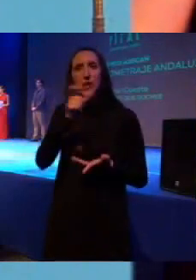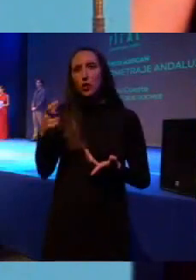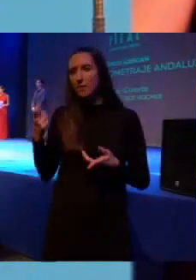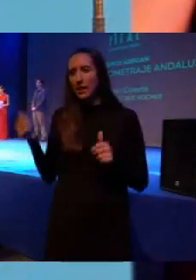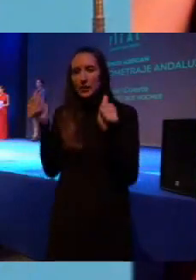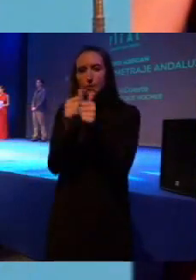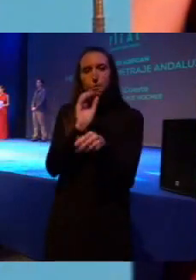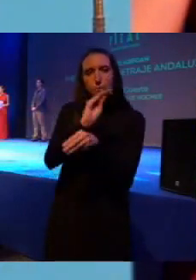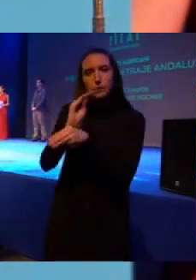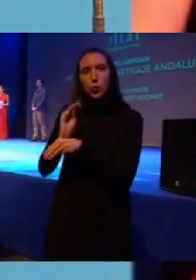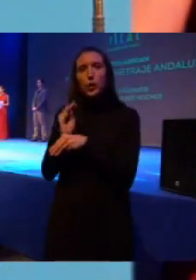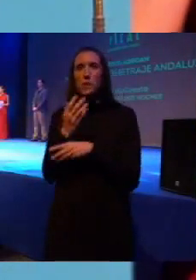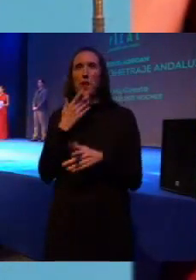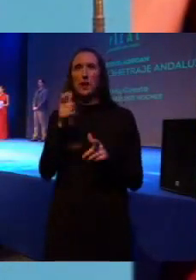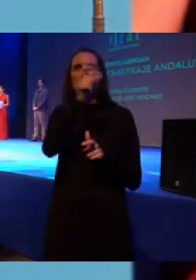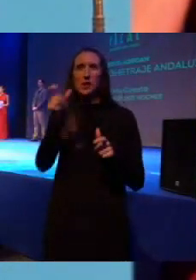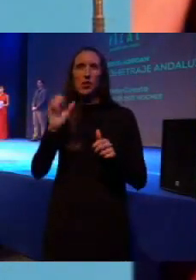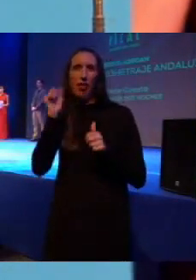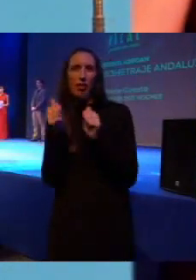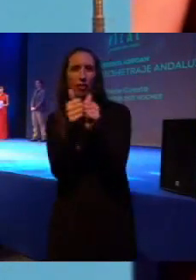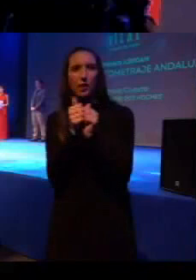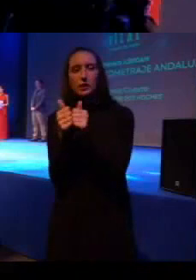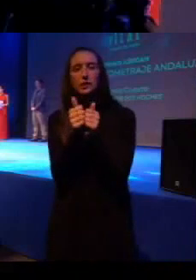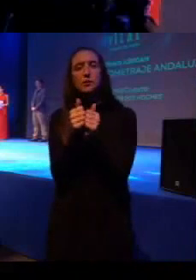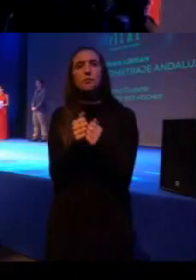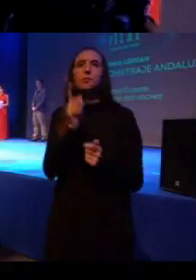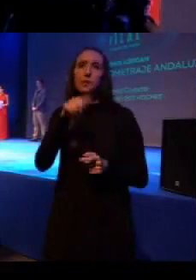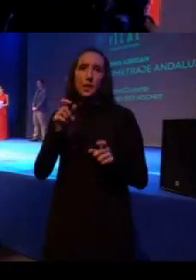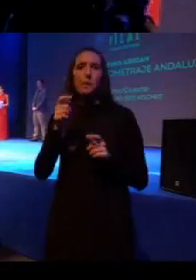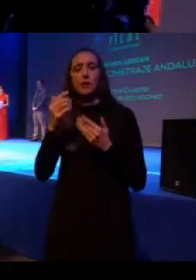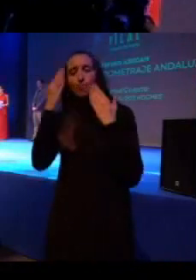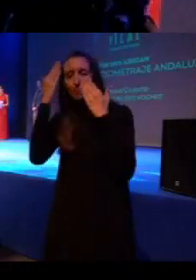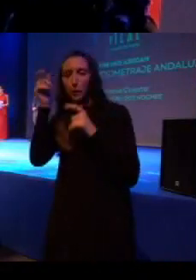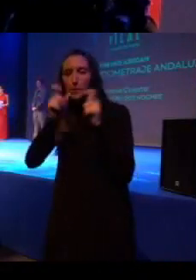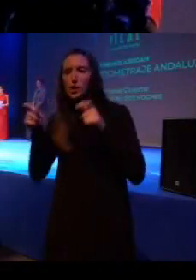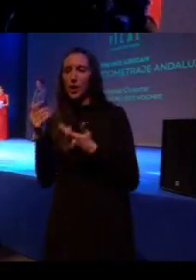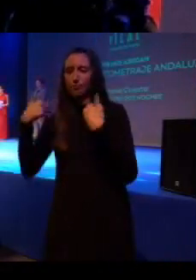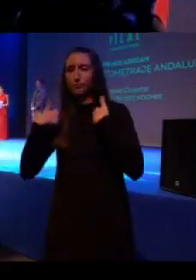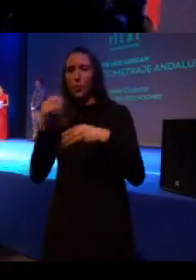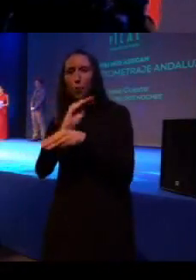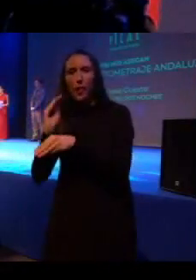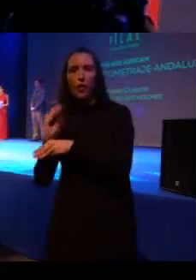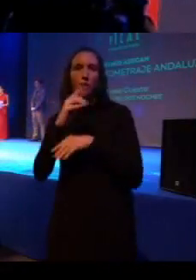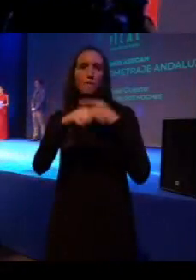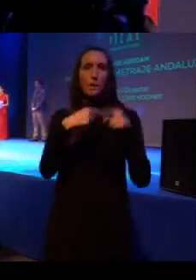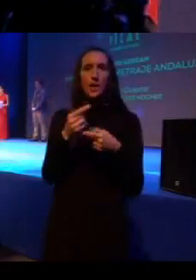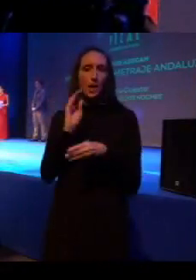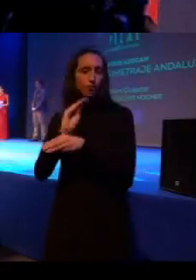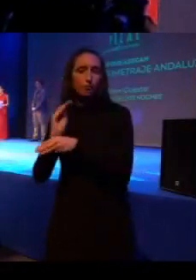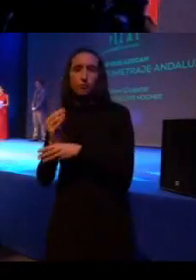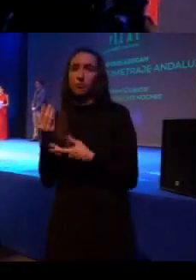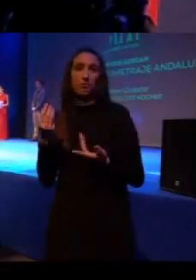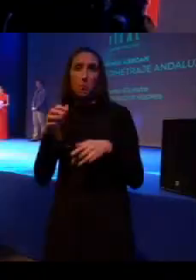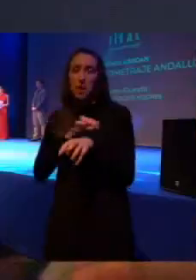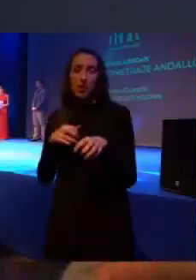¿no? A las personas dependientes y, sobre todo, también a sus cuidadores, a sus familiares, a sus cuidadores. Muchas veces son las